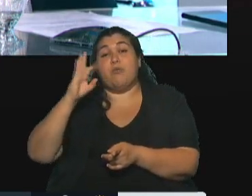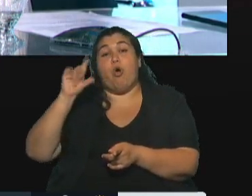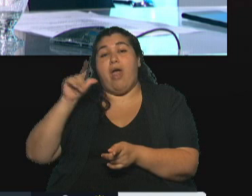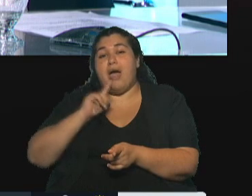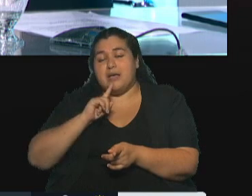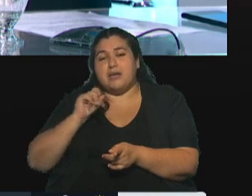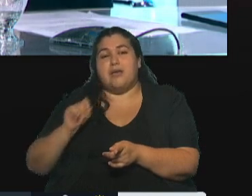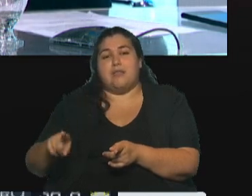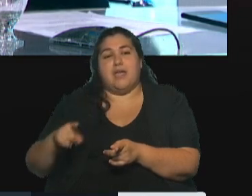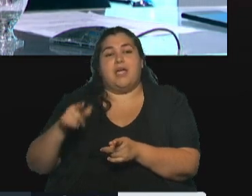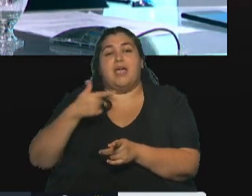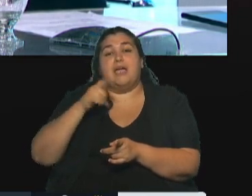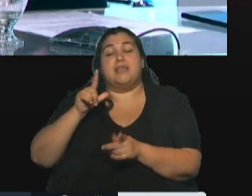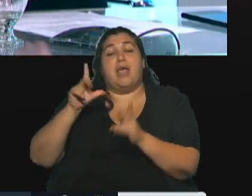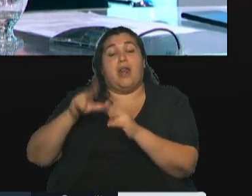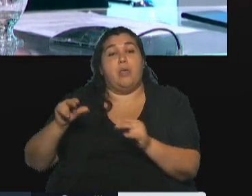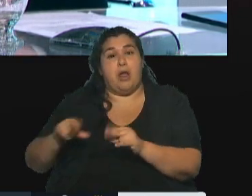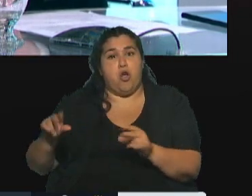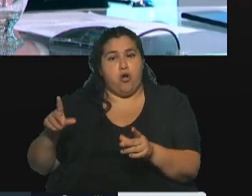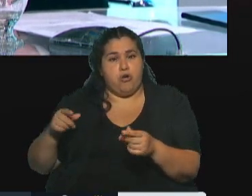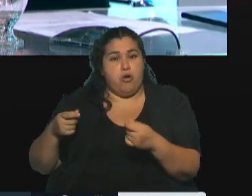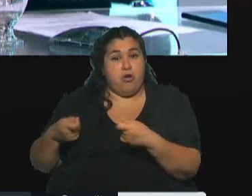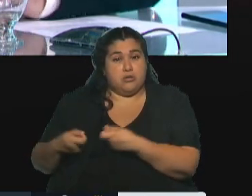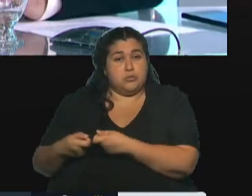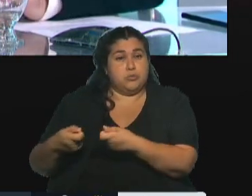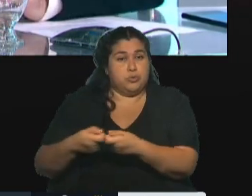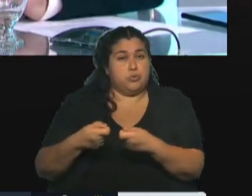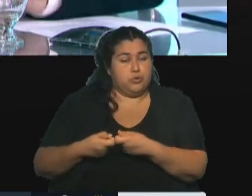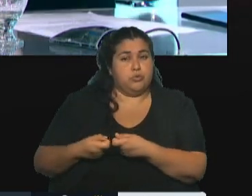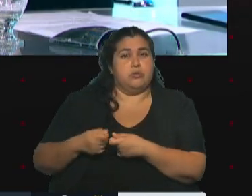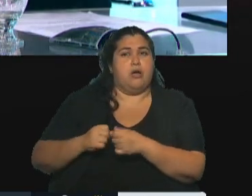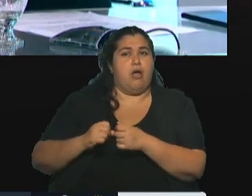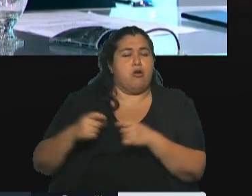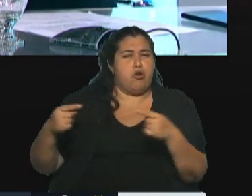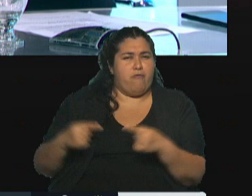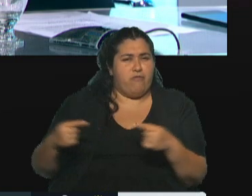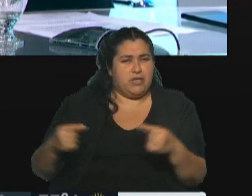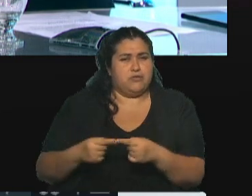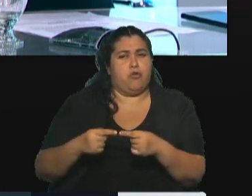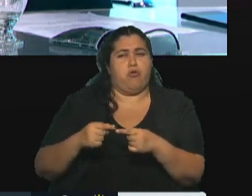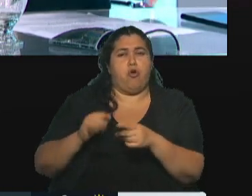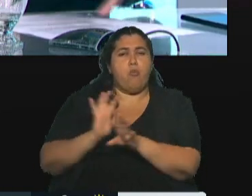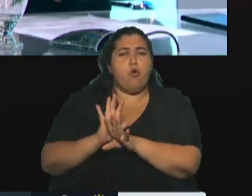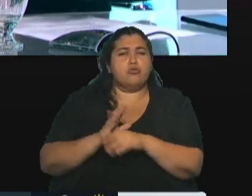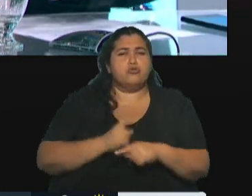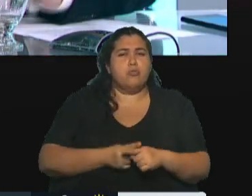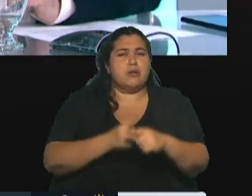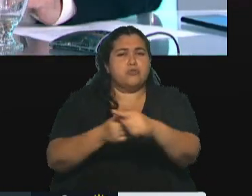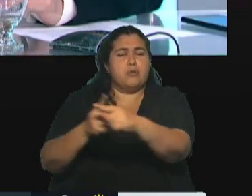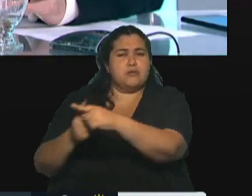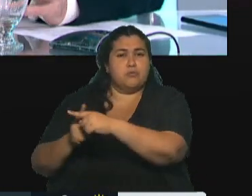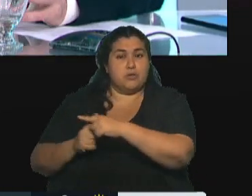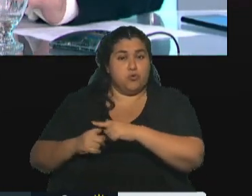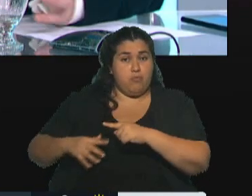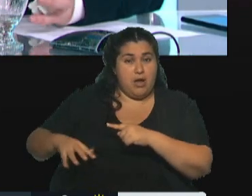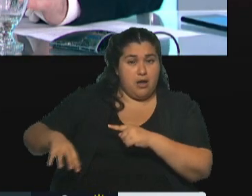parte, estos otros conflictos que se van sucediendo con los hutíes en Yemen, digamos, todo un conjunto de conflictos alrededor de la región